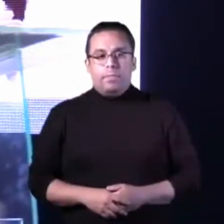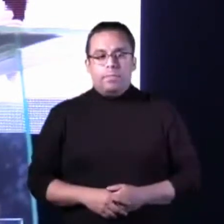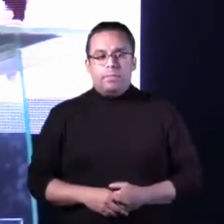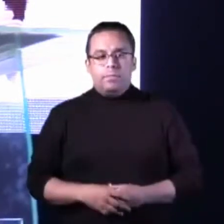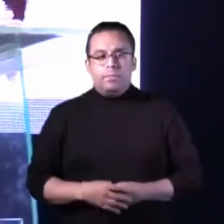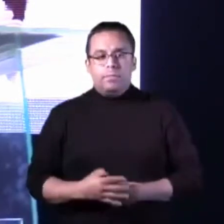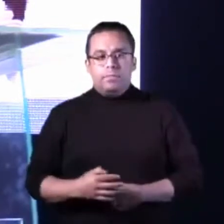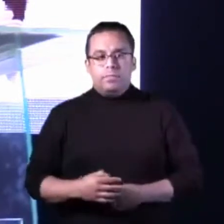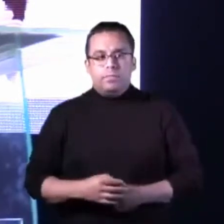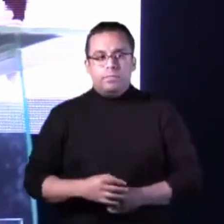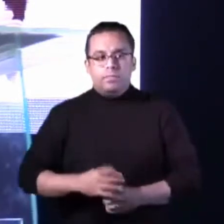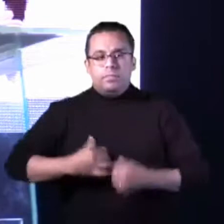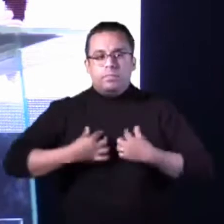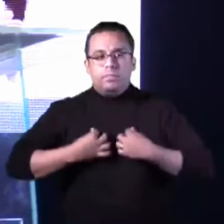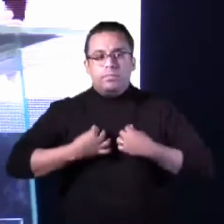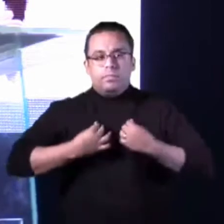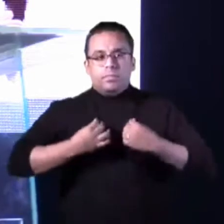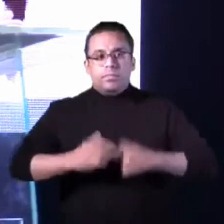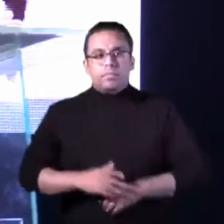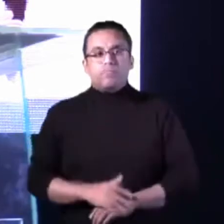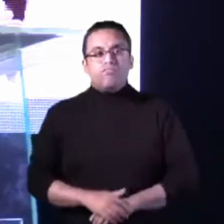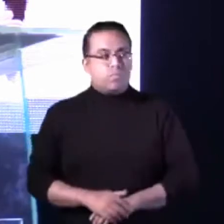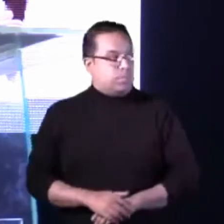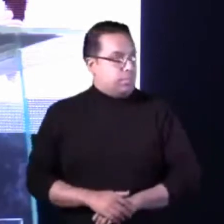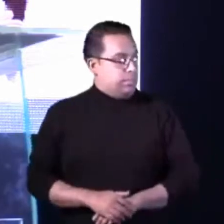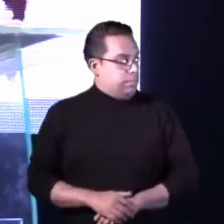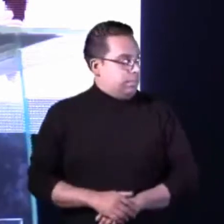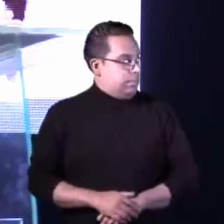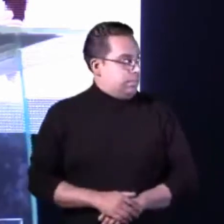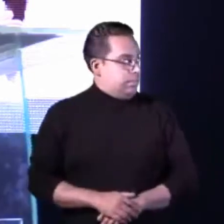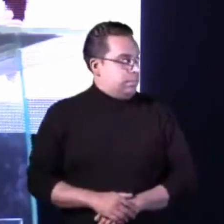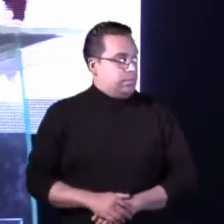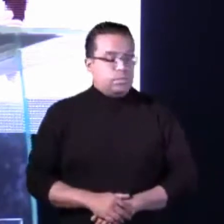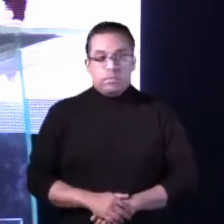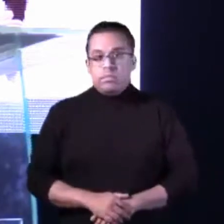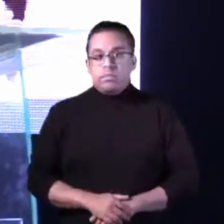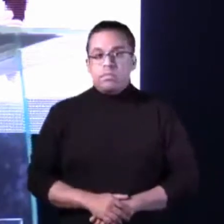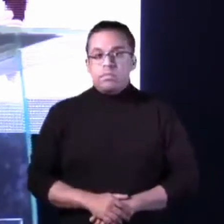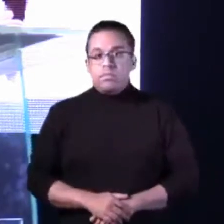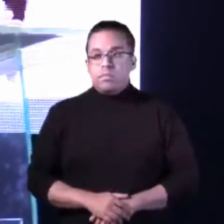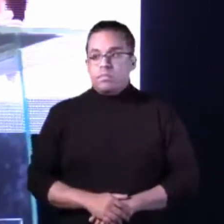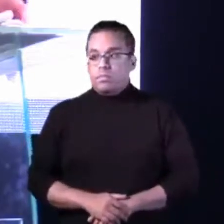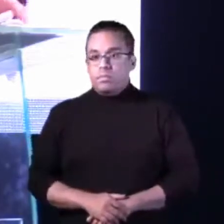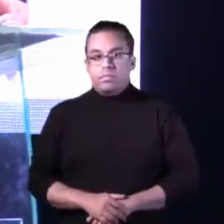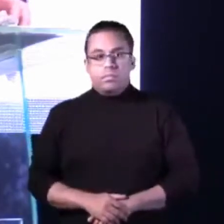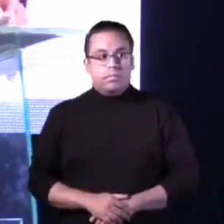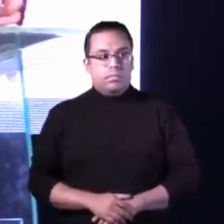parte. Patricia Lombard, no la veo.